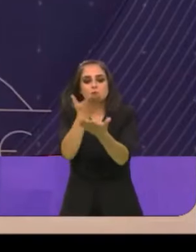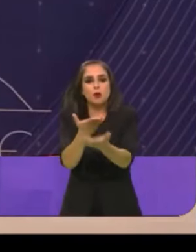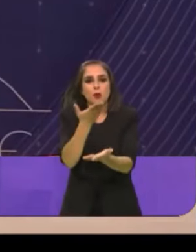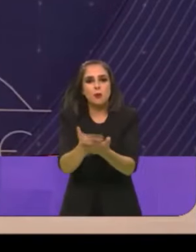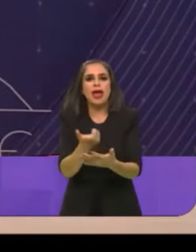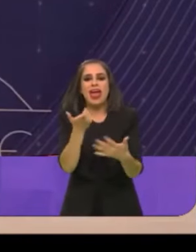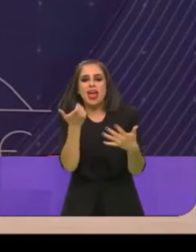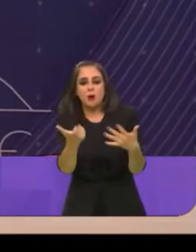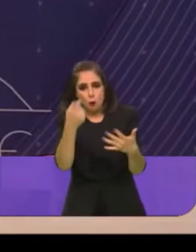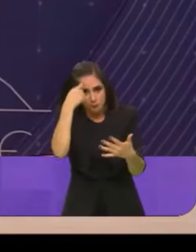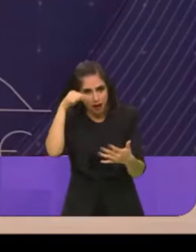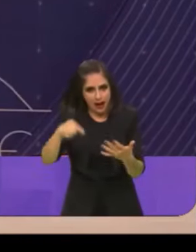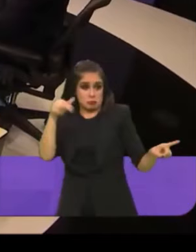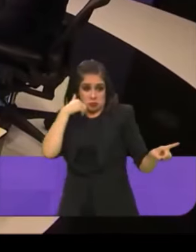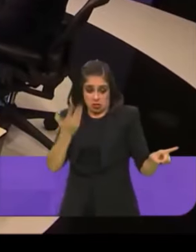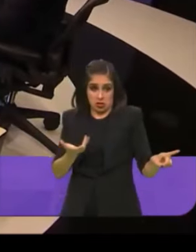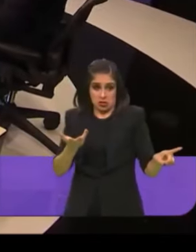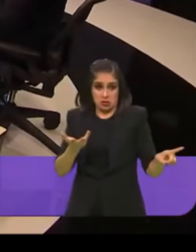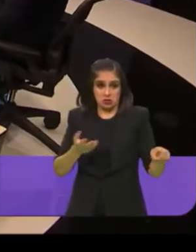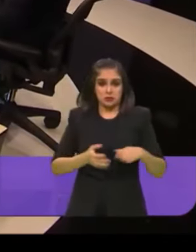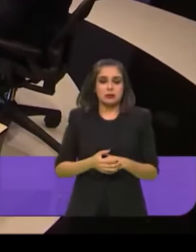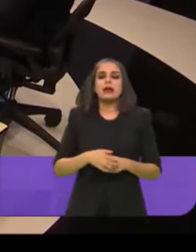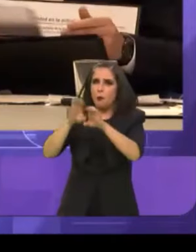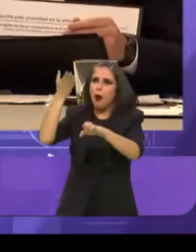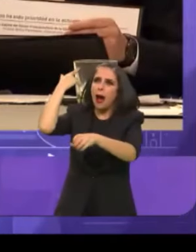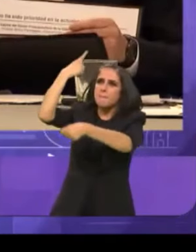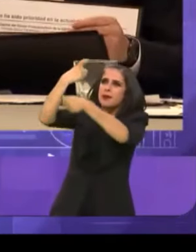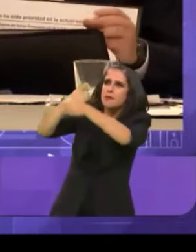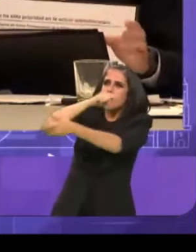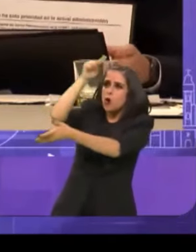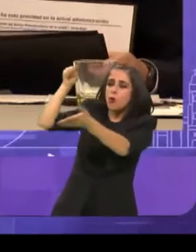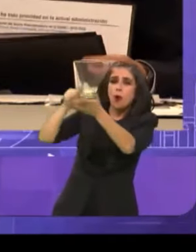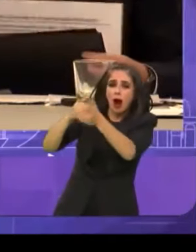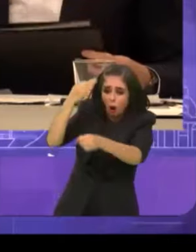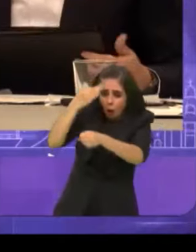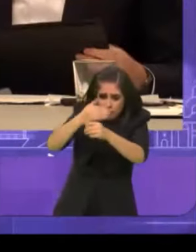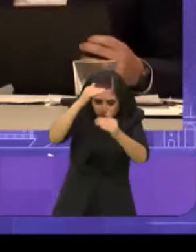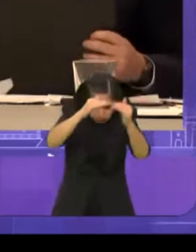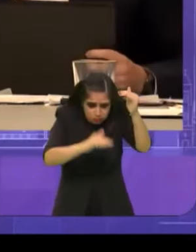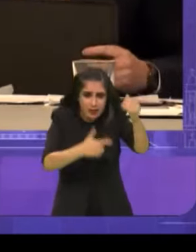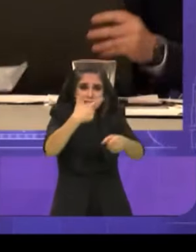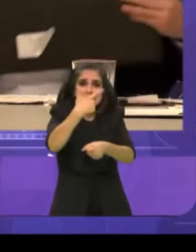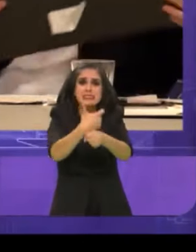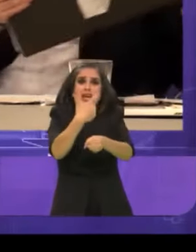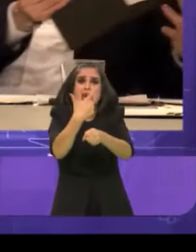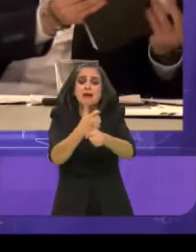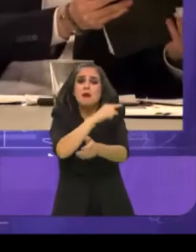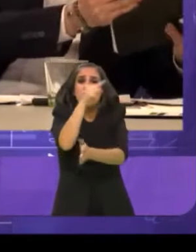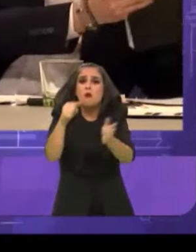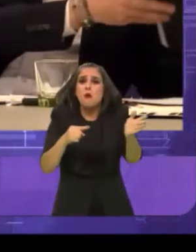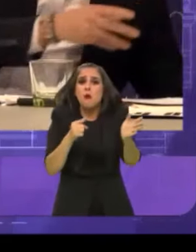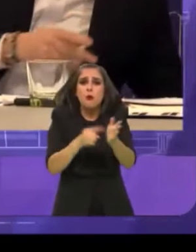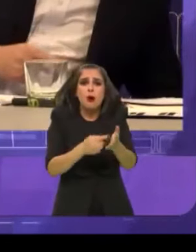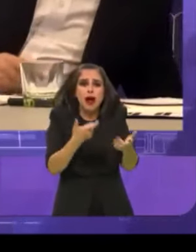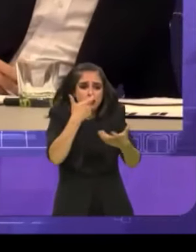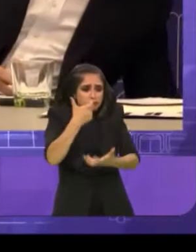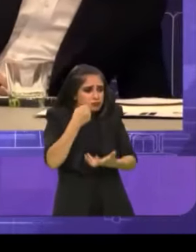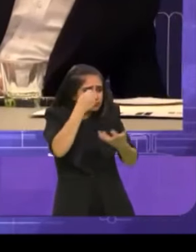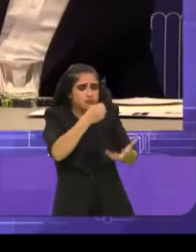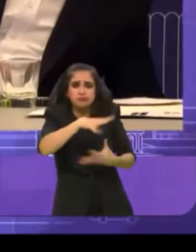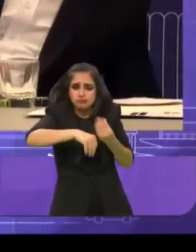Quién es Clara brugada Y cómo estuvo el reciente debate que sostuvo con los otros contendientes a la jefatura del gobierno de la Ciudad de